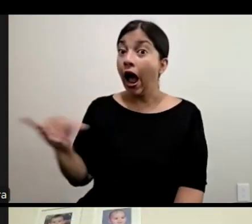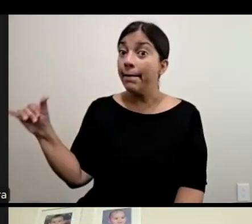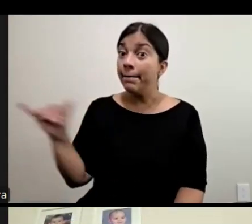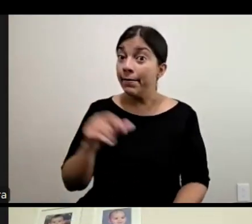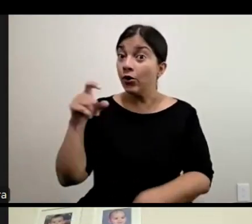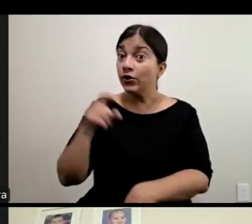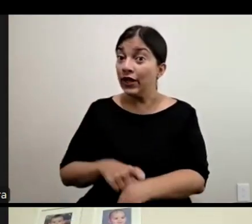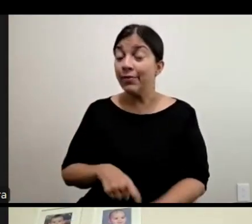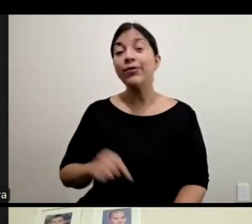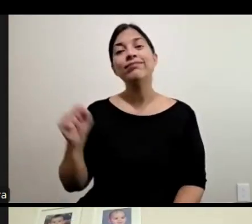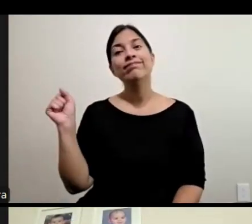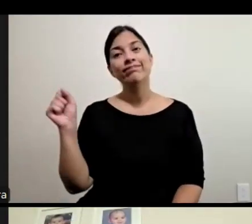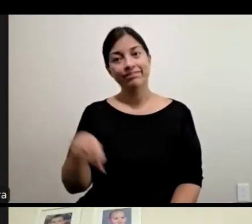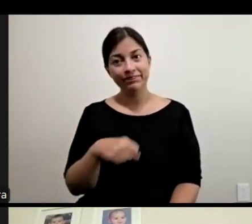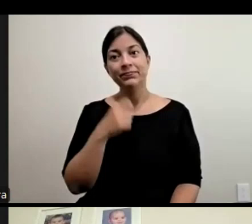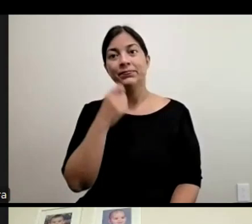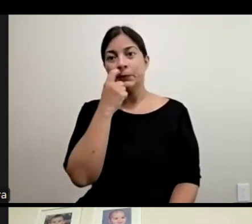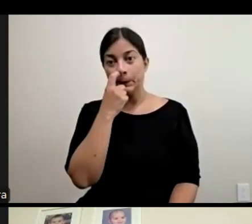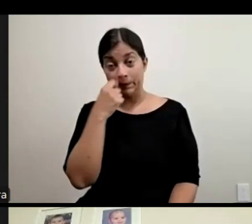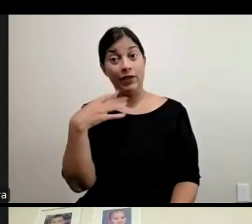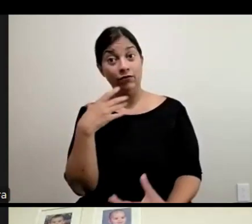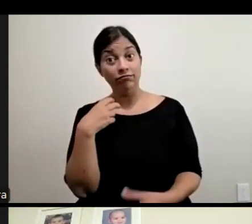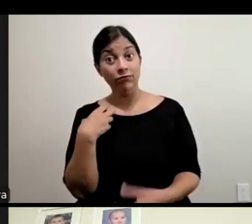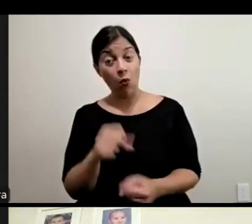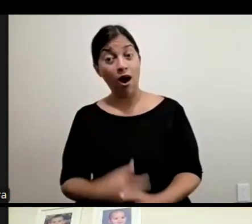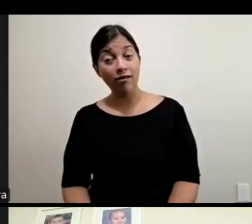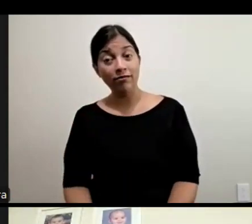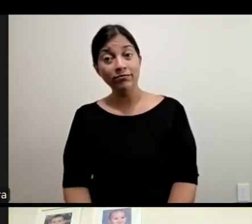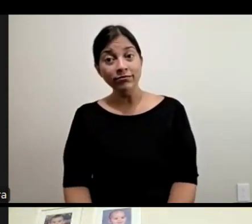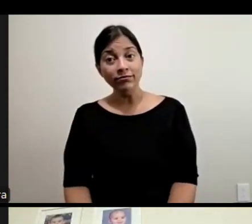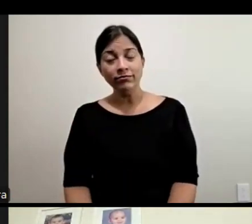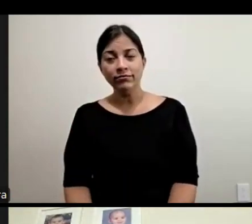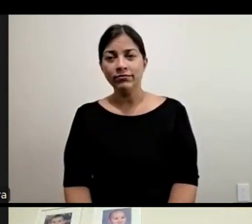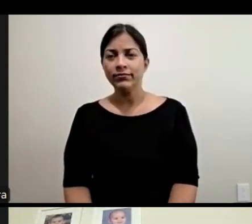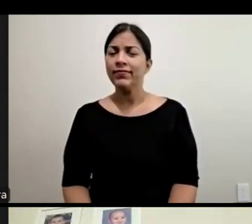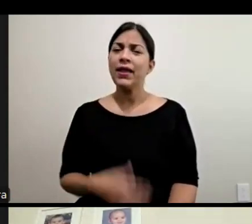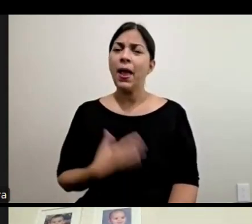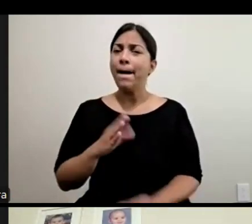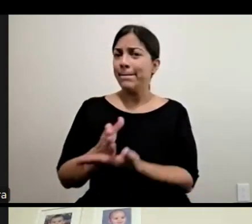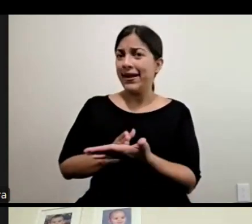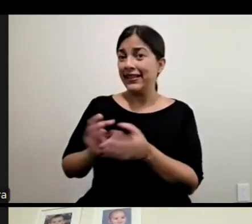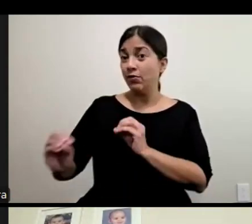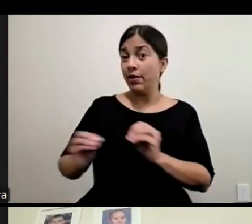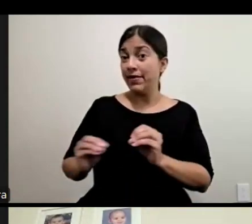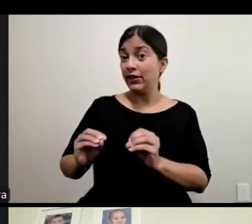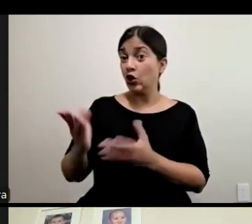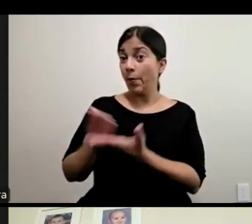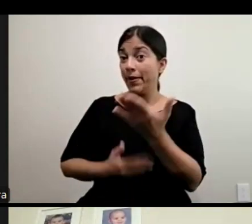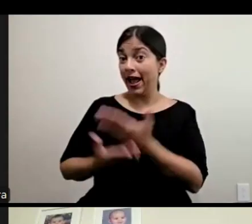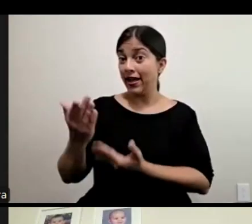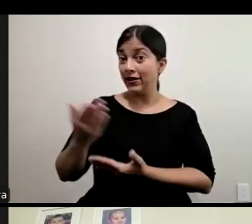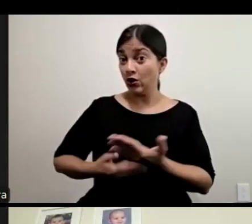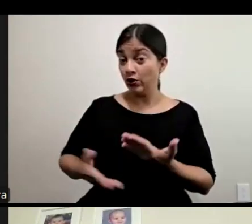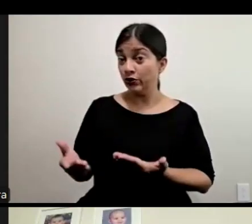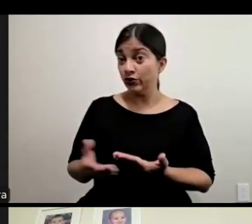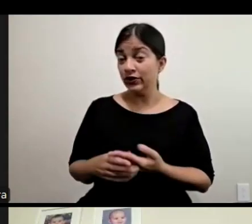Entonces, Está fuerte. de hecho, la parte del movimiento de los brazos, que es esto, Ajá. ¿no? Que se